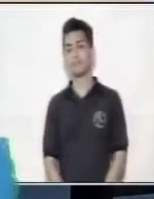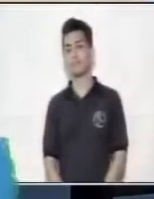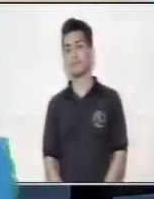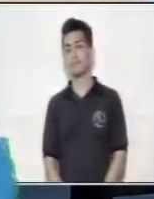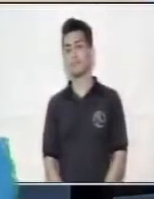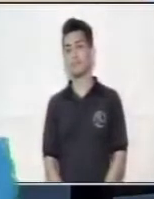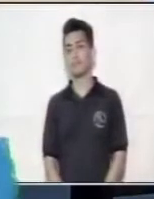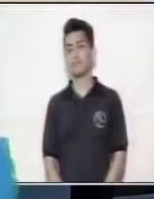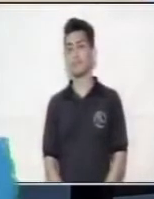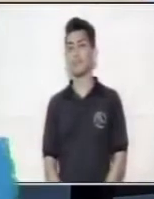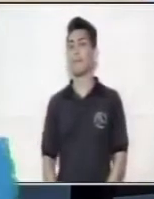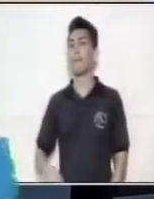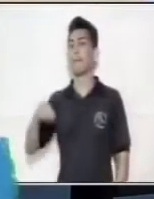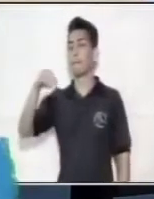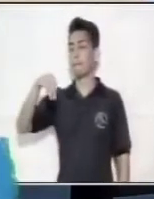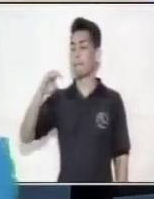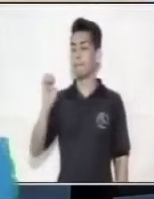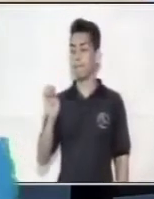Me baño.